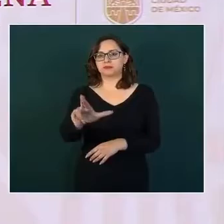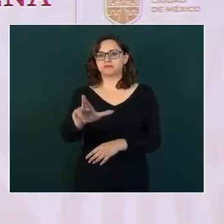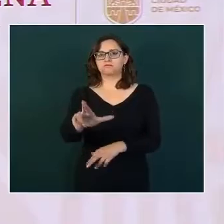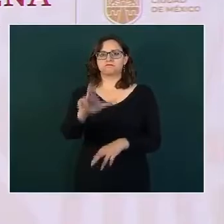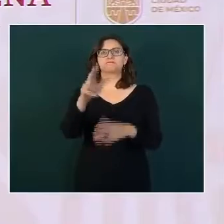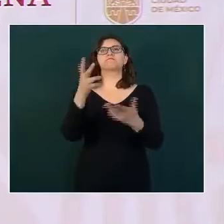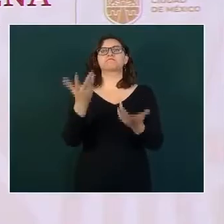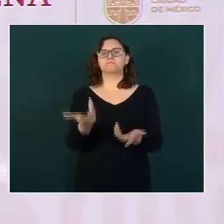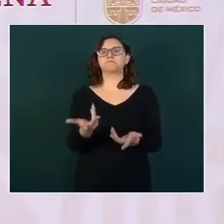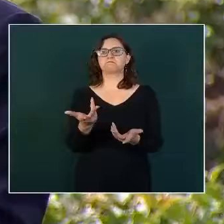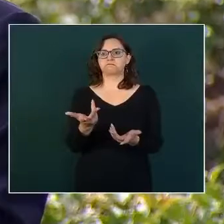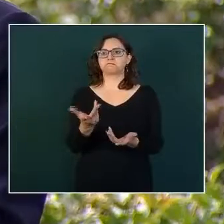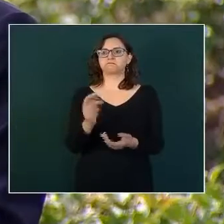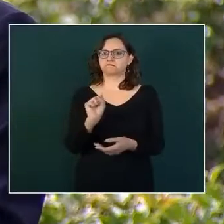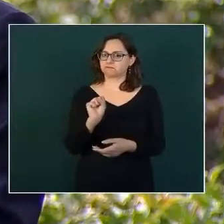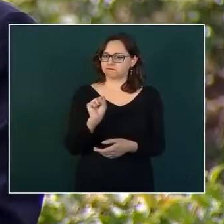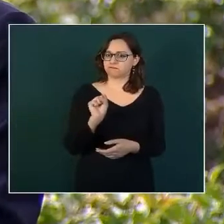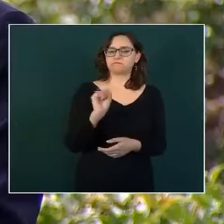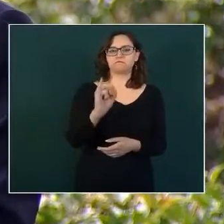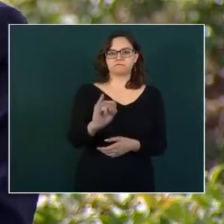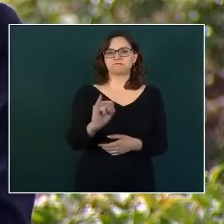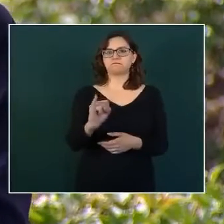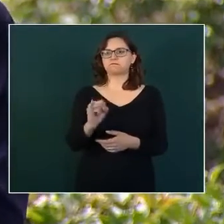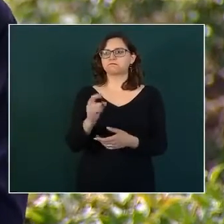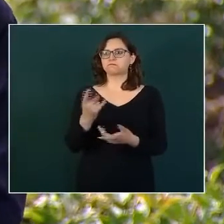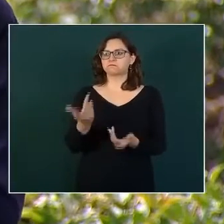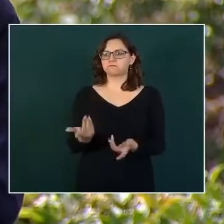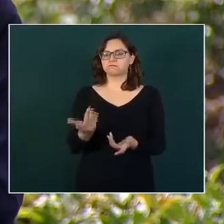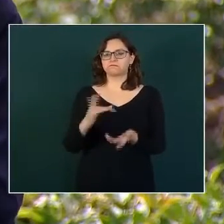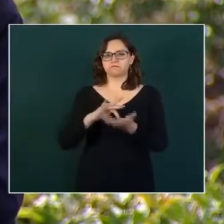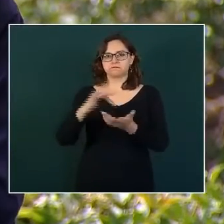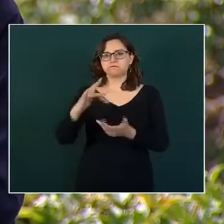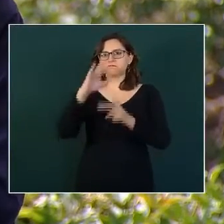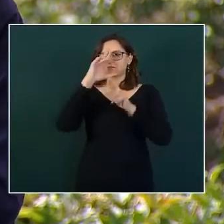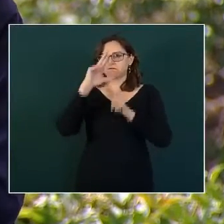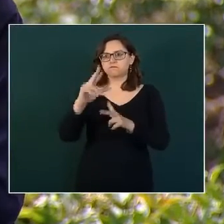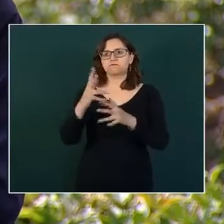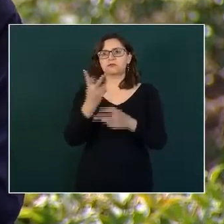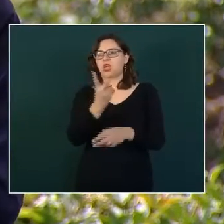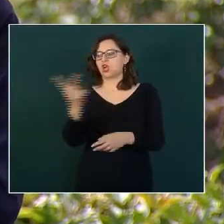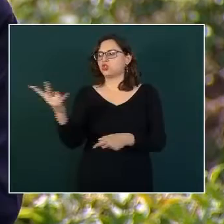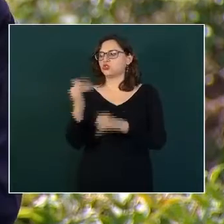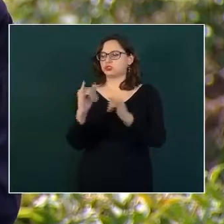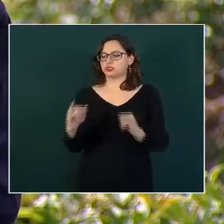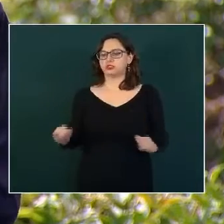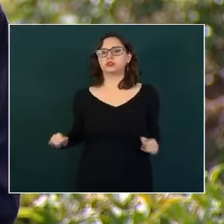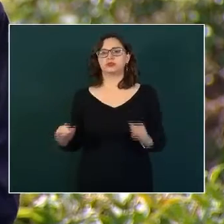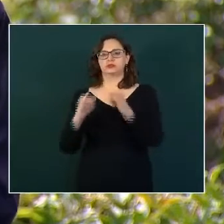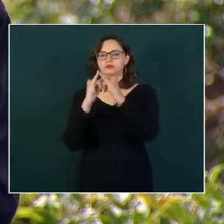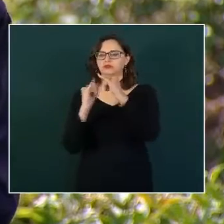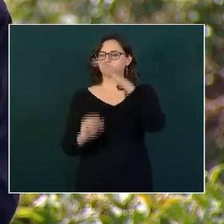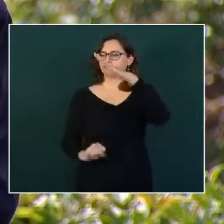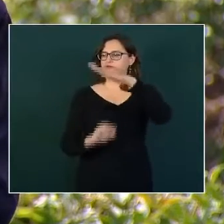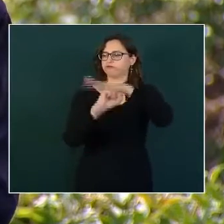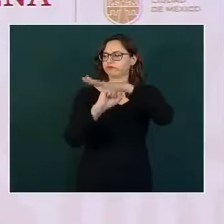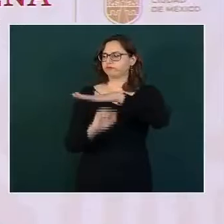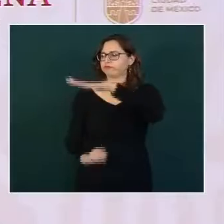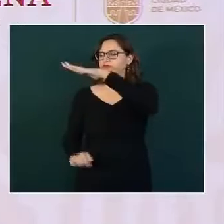Repito, dos importantes instituciones, dos